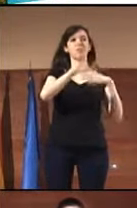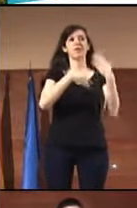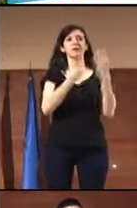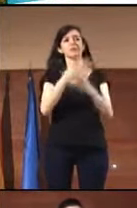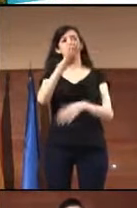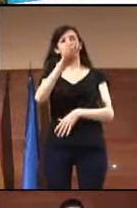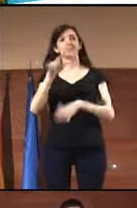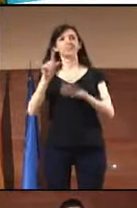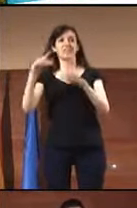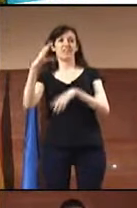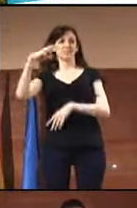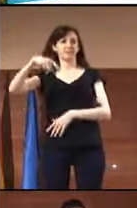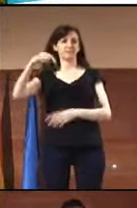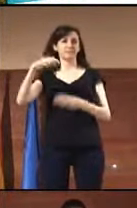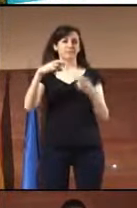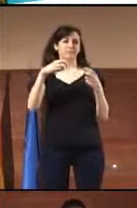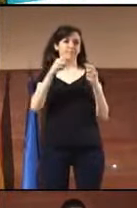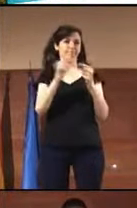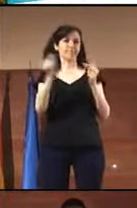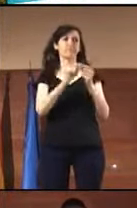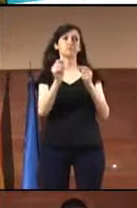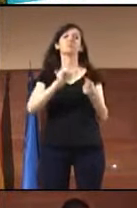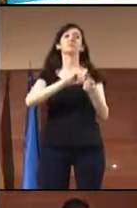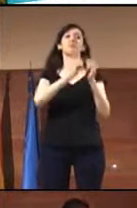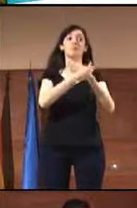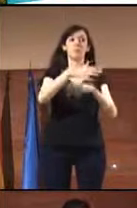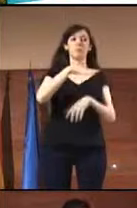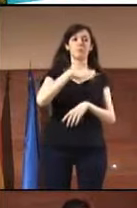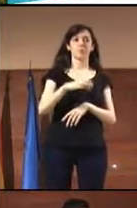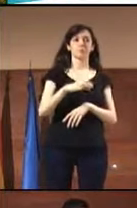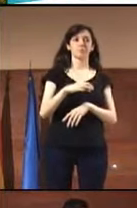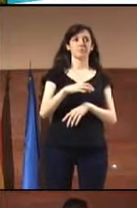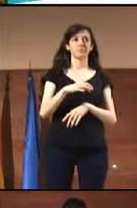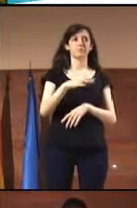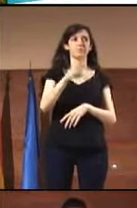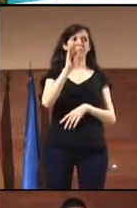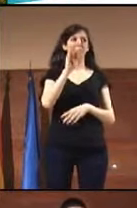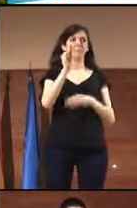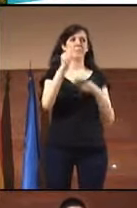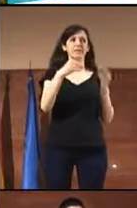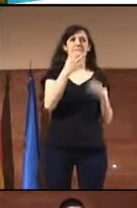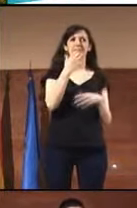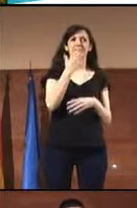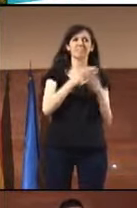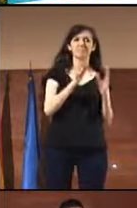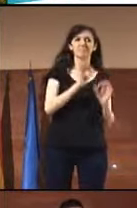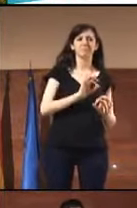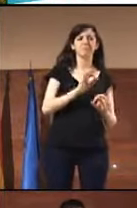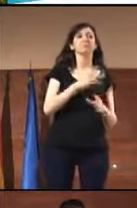46 y puedes modificarlo. Hay una opción de plástico, si no me equivoco, que puedes modificar.